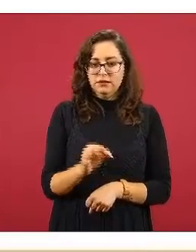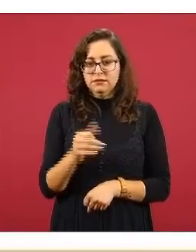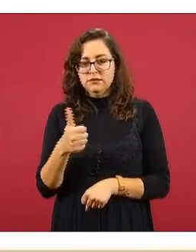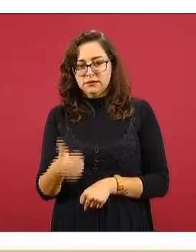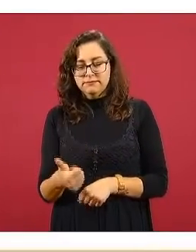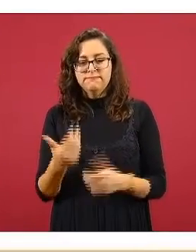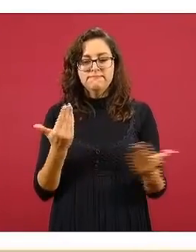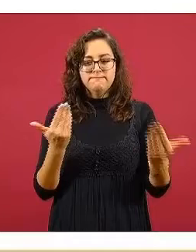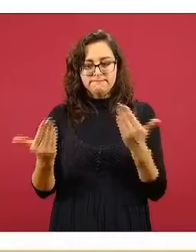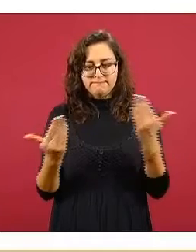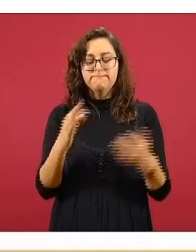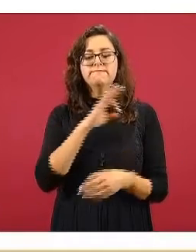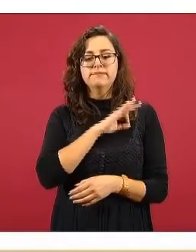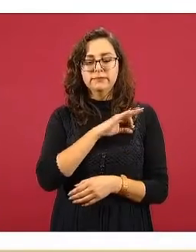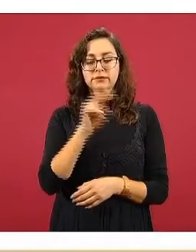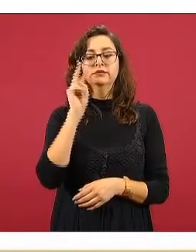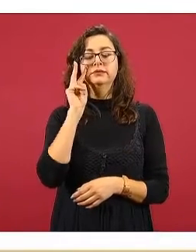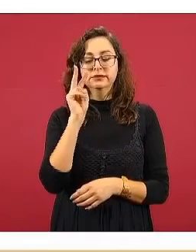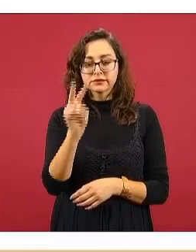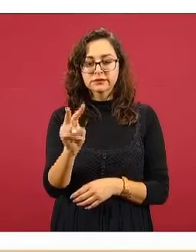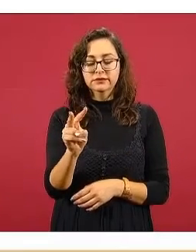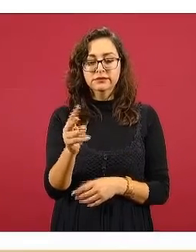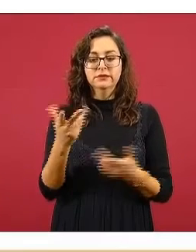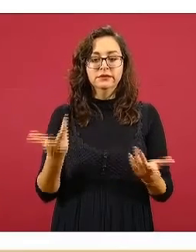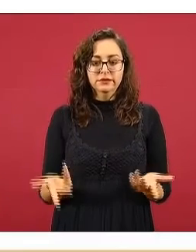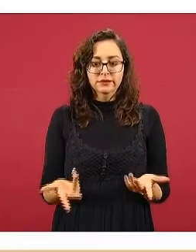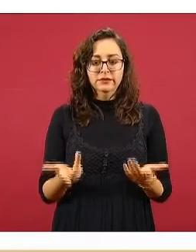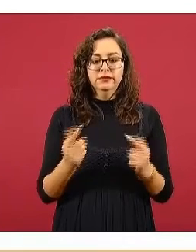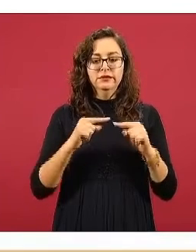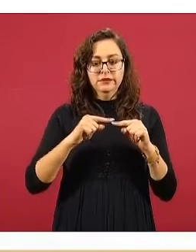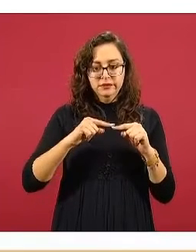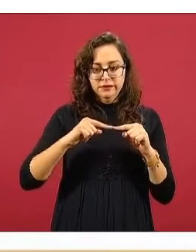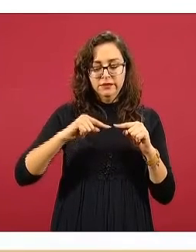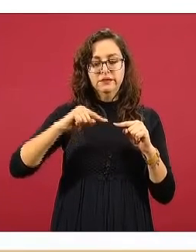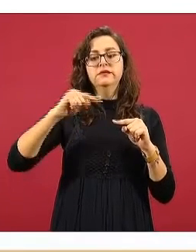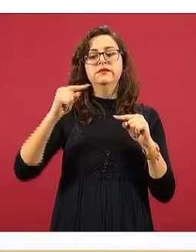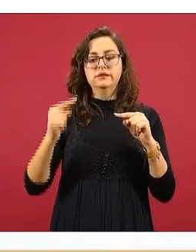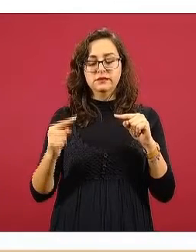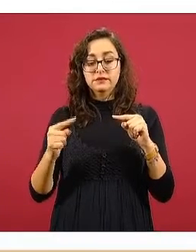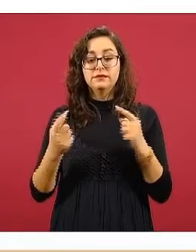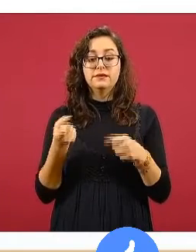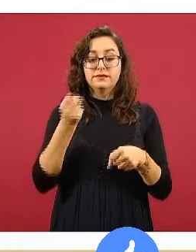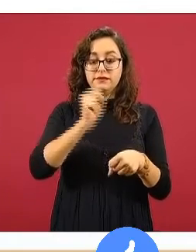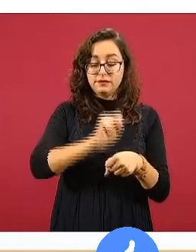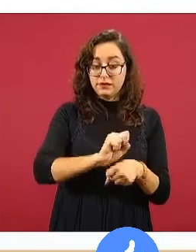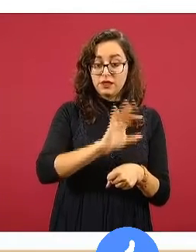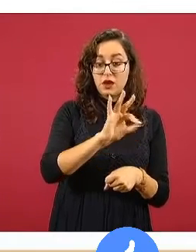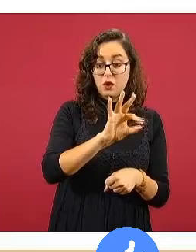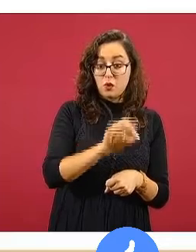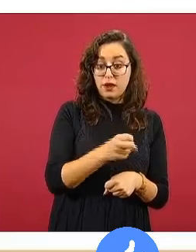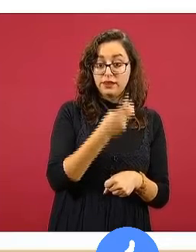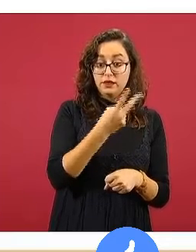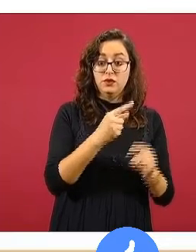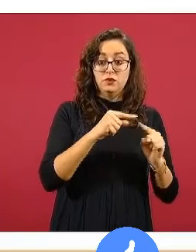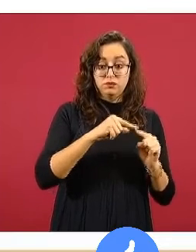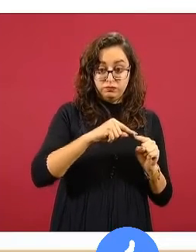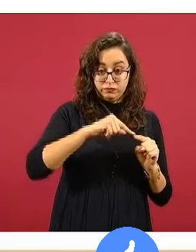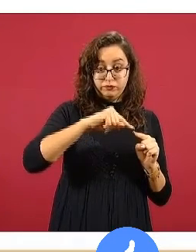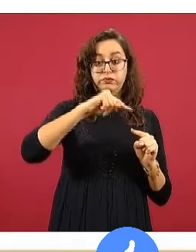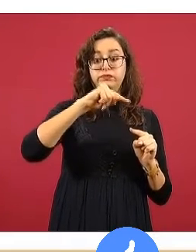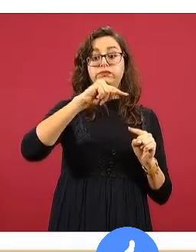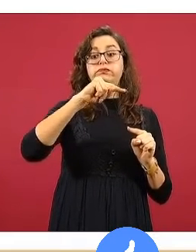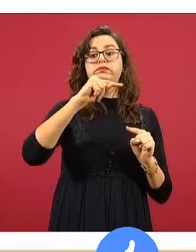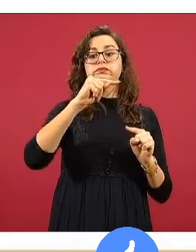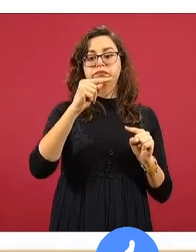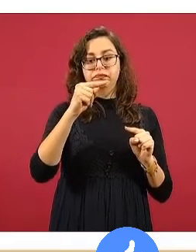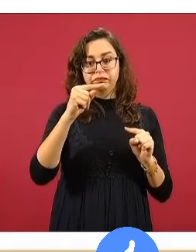podemos evidenciar es que esa tendencia ascendente que volvía a comportarse a partir de la semana 42 se ha